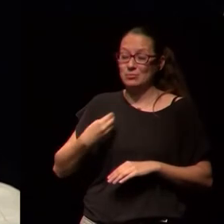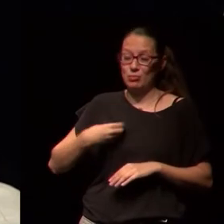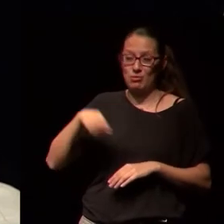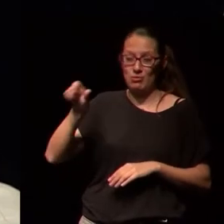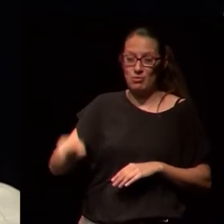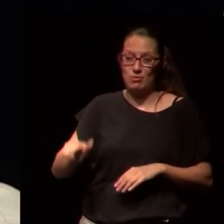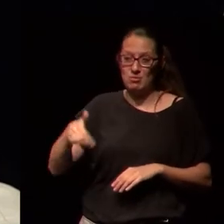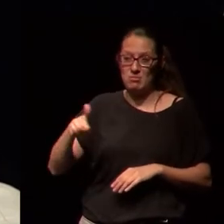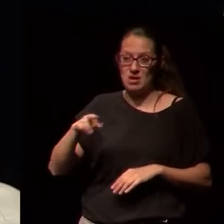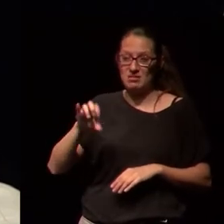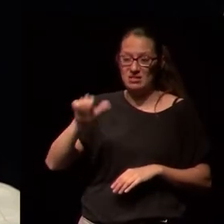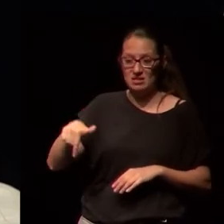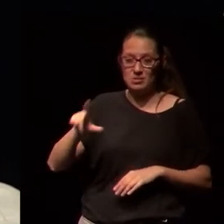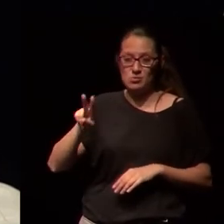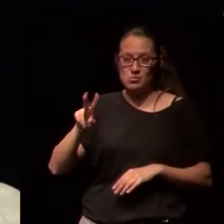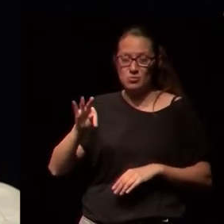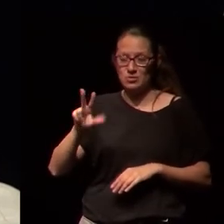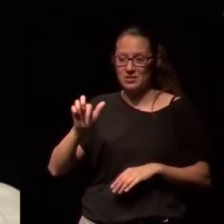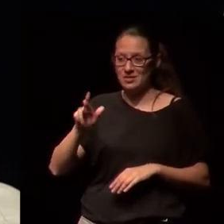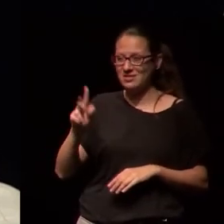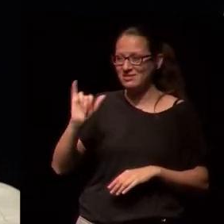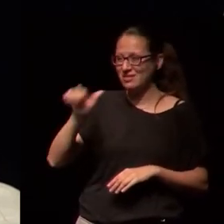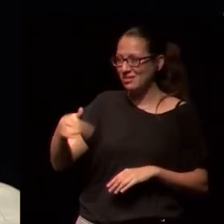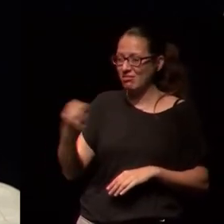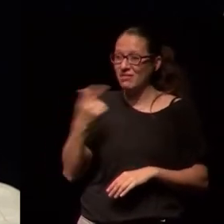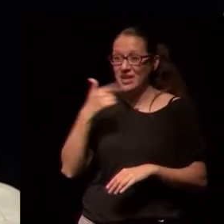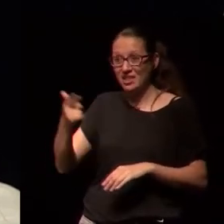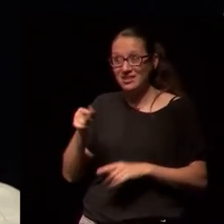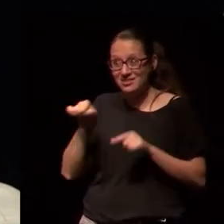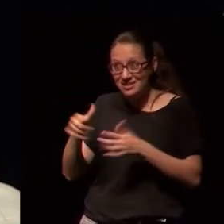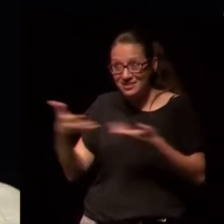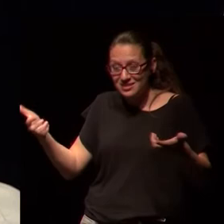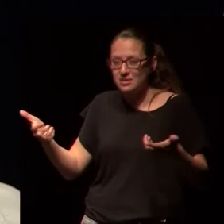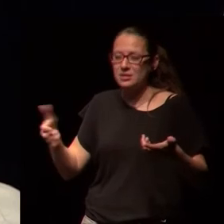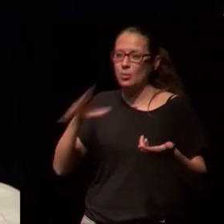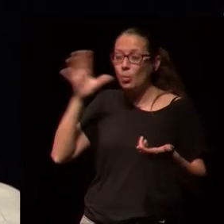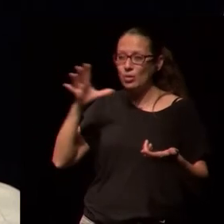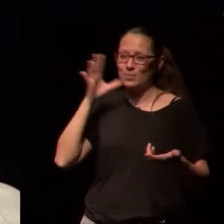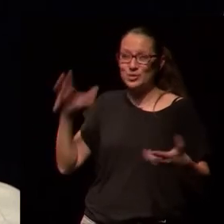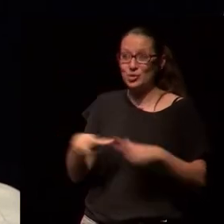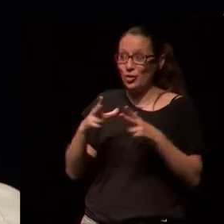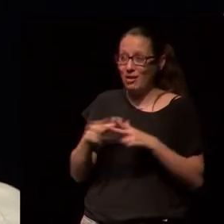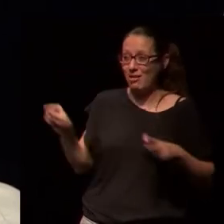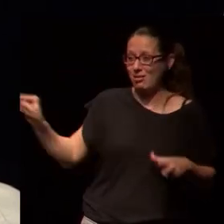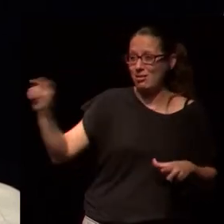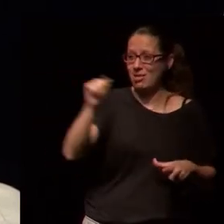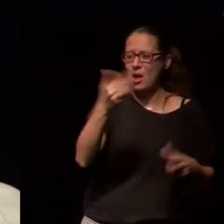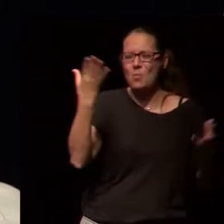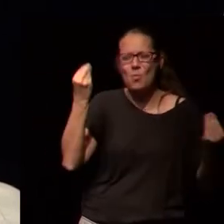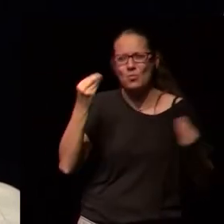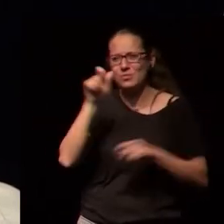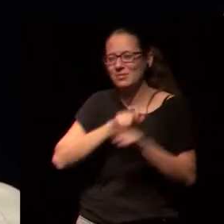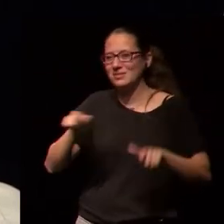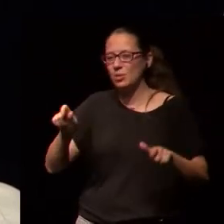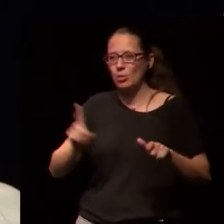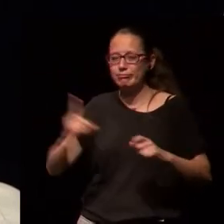tenía que decirlo es porque hay muchas personas en todas las sociedades que están en los márgenes. Y